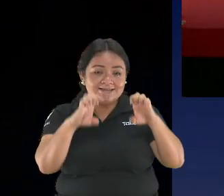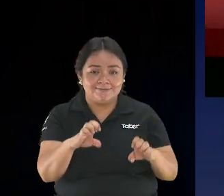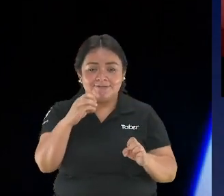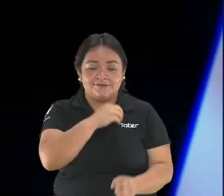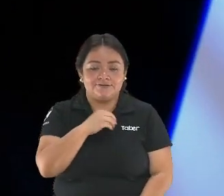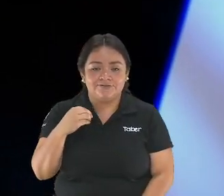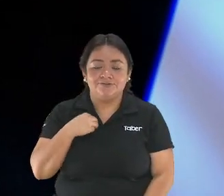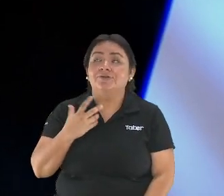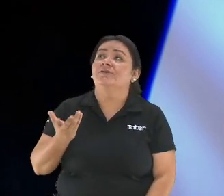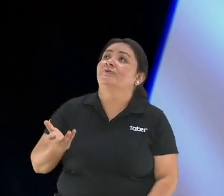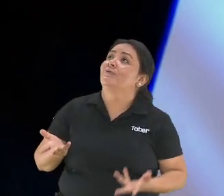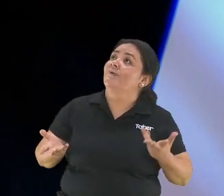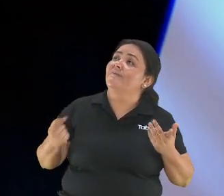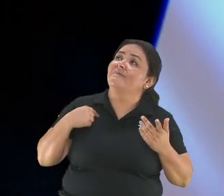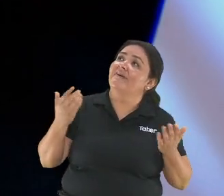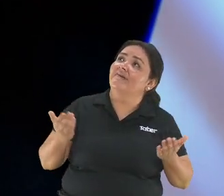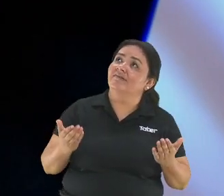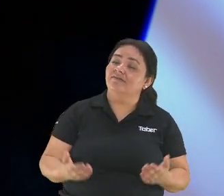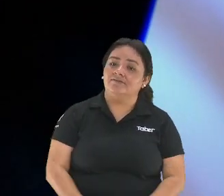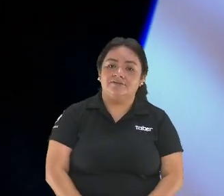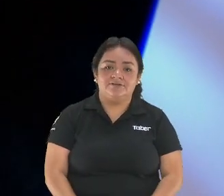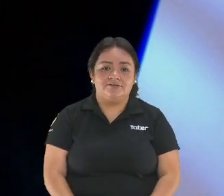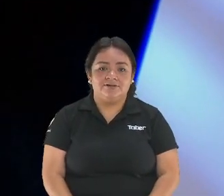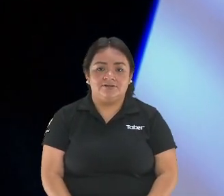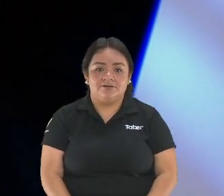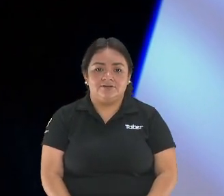algo al señor y cómo hago